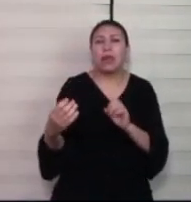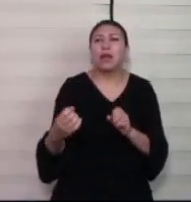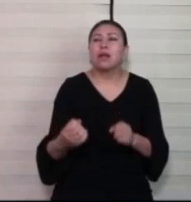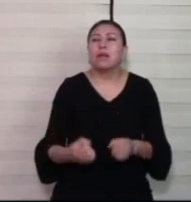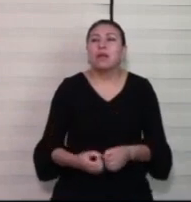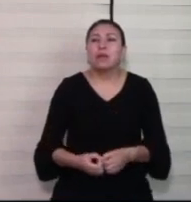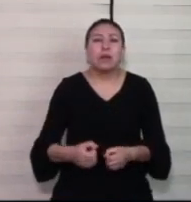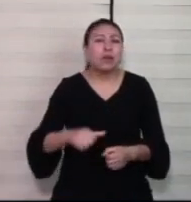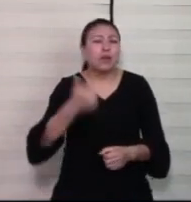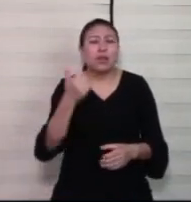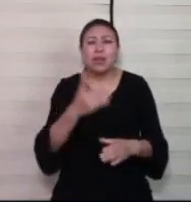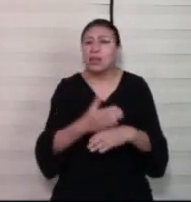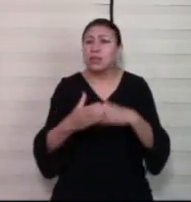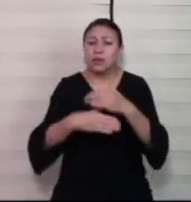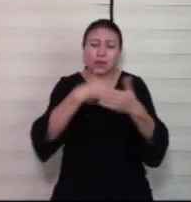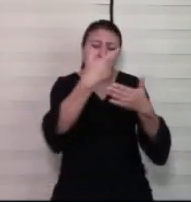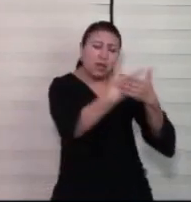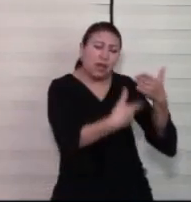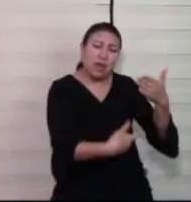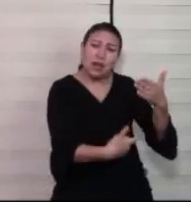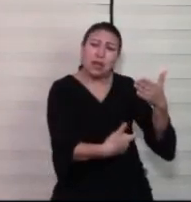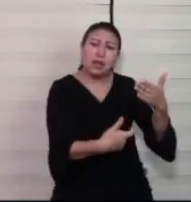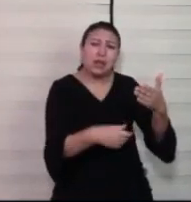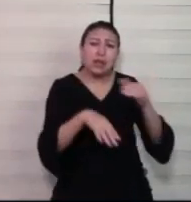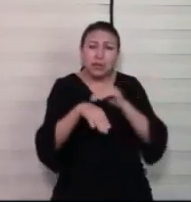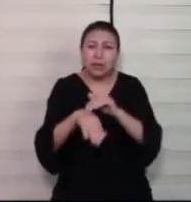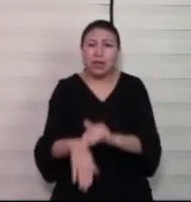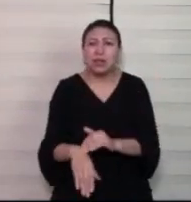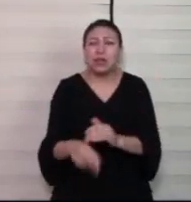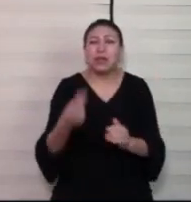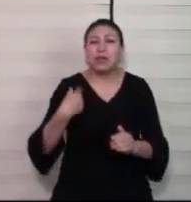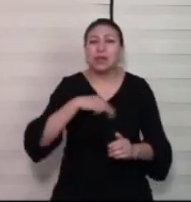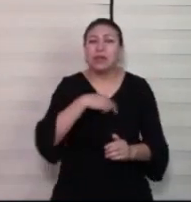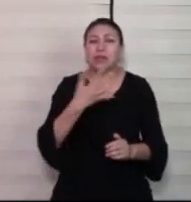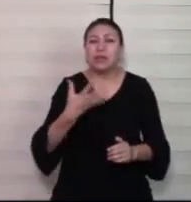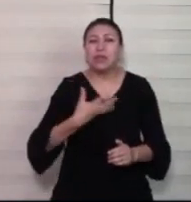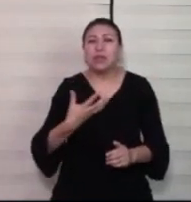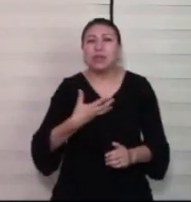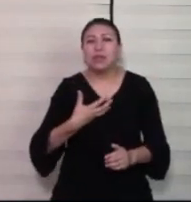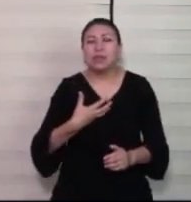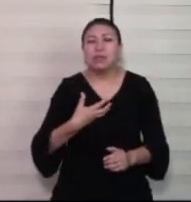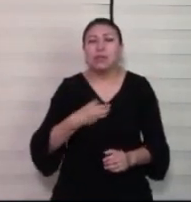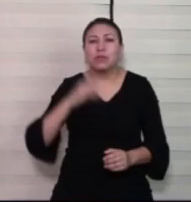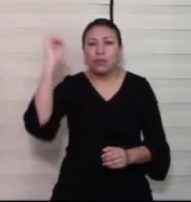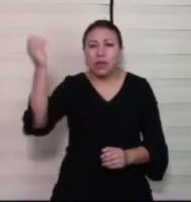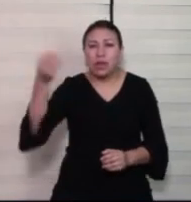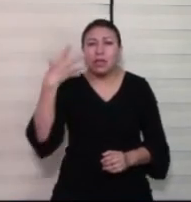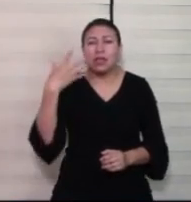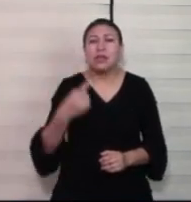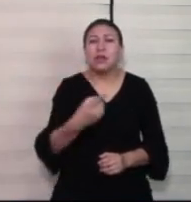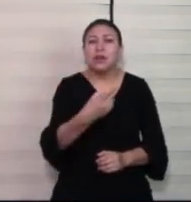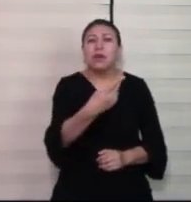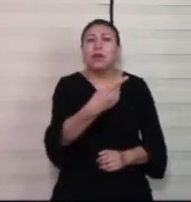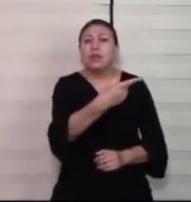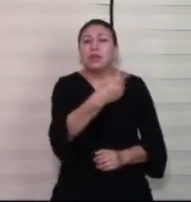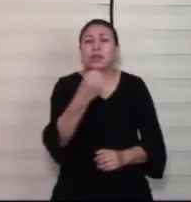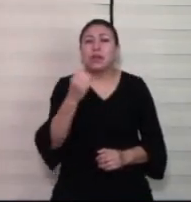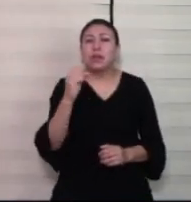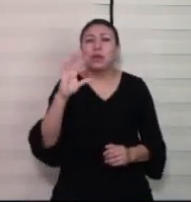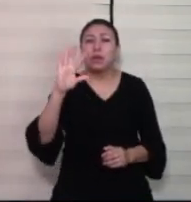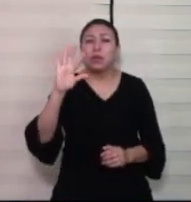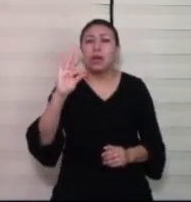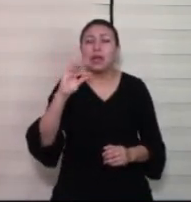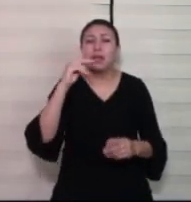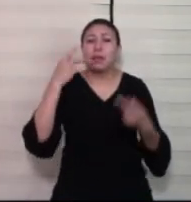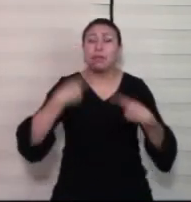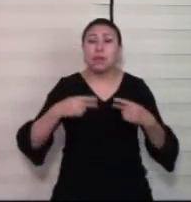tantos otros protocolos, tenemos servicios con 140 sillas nada más. 140 personas pueden